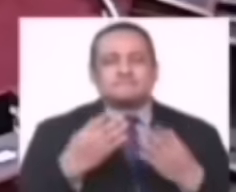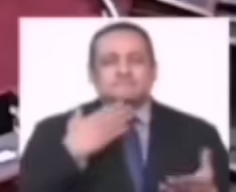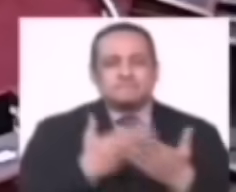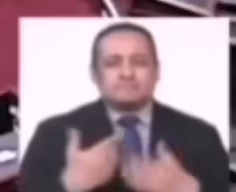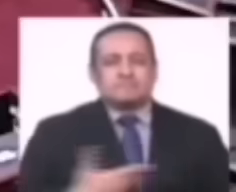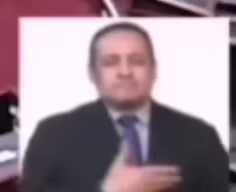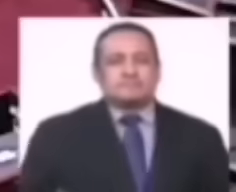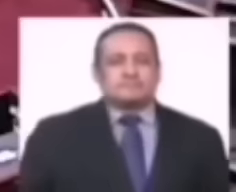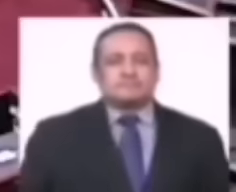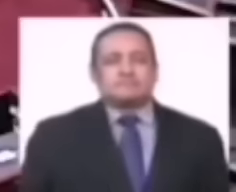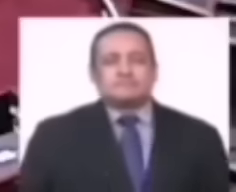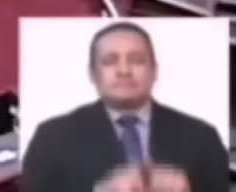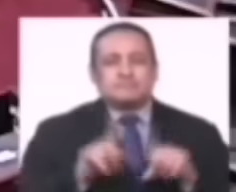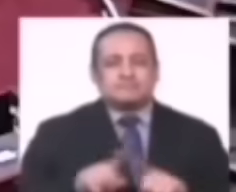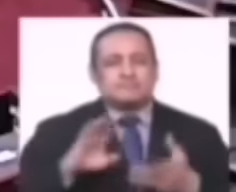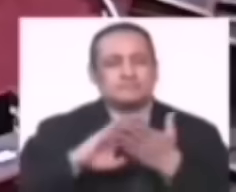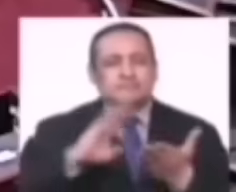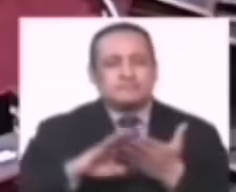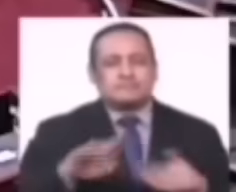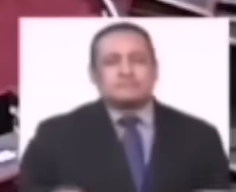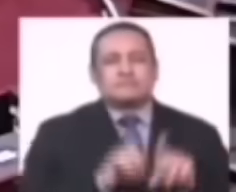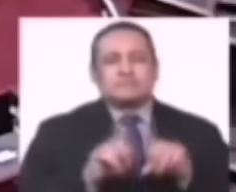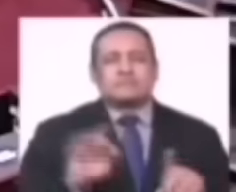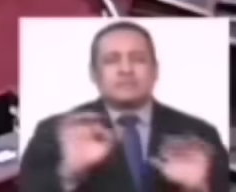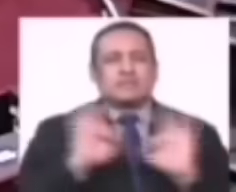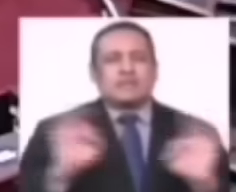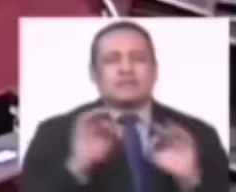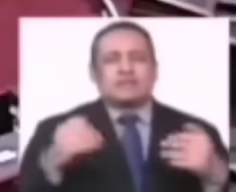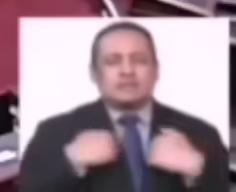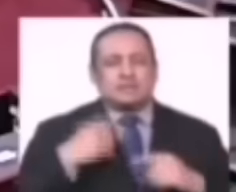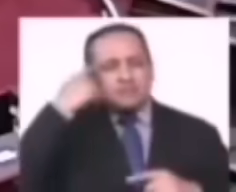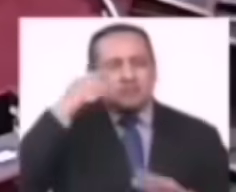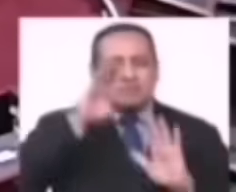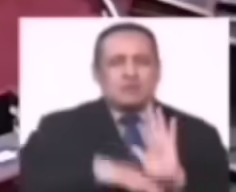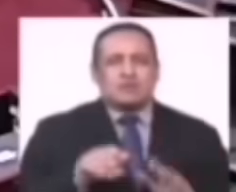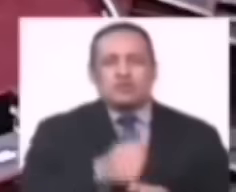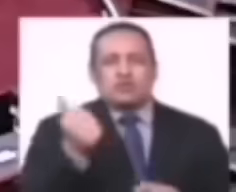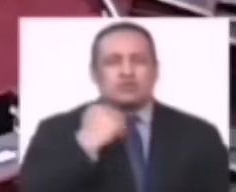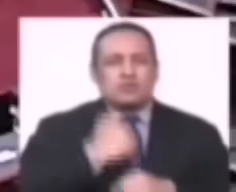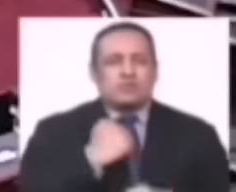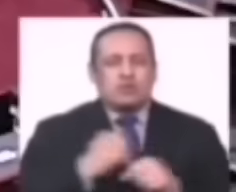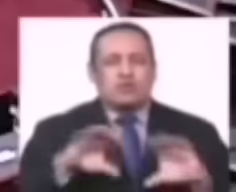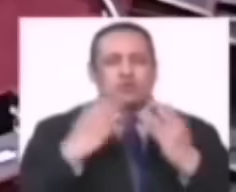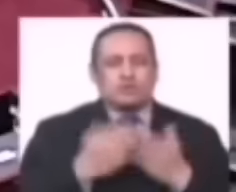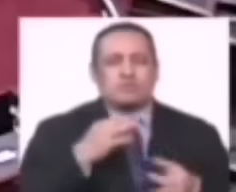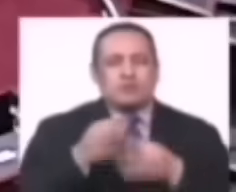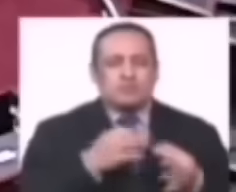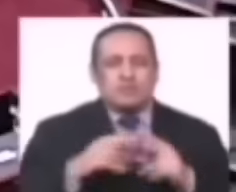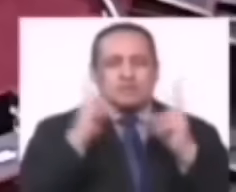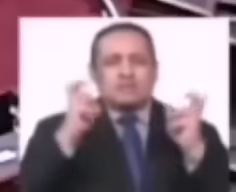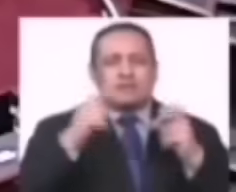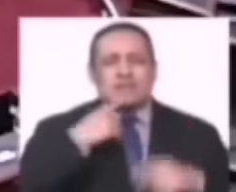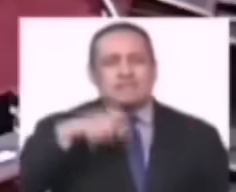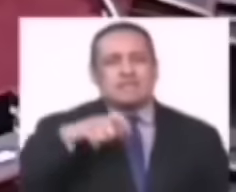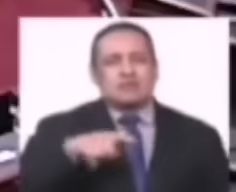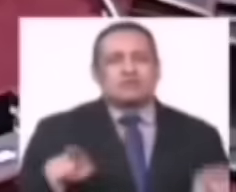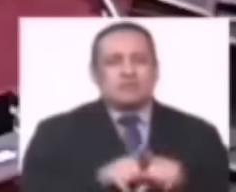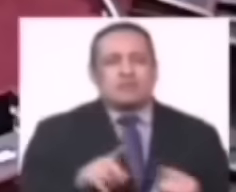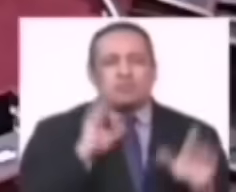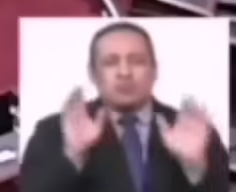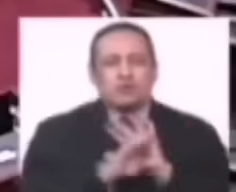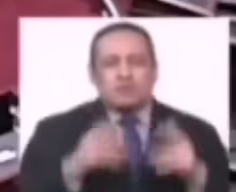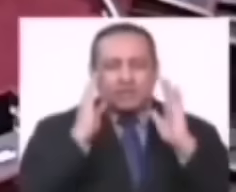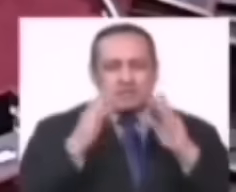presidente, y me disculparán, en ningún momento voy a pormenorizar el trabajo de otros colegas congresistas, pero sí quiero hablar de la pertinencia, porque he escuchado